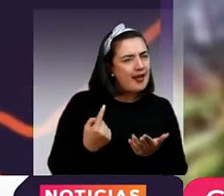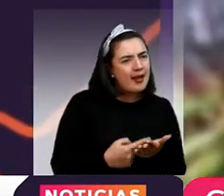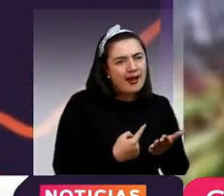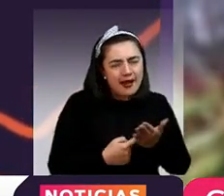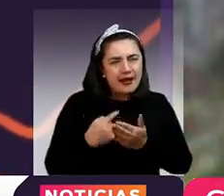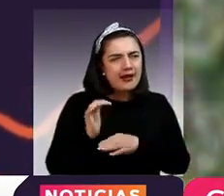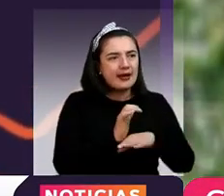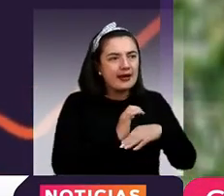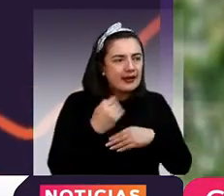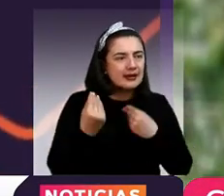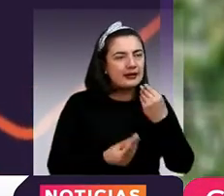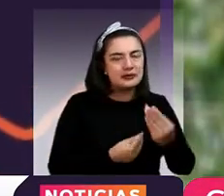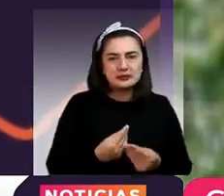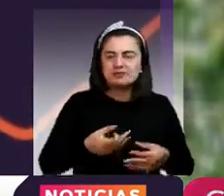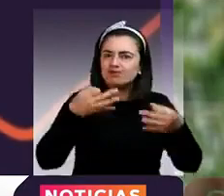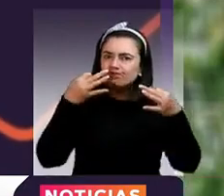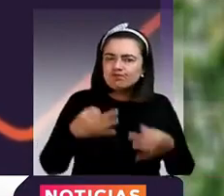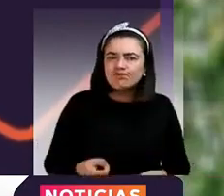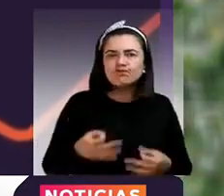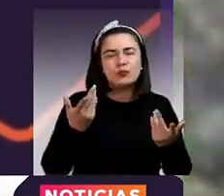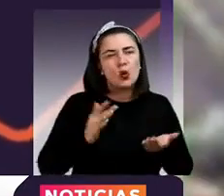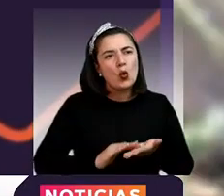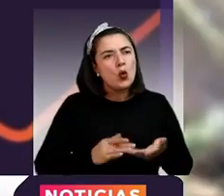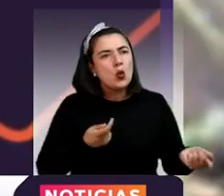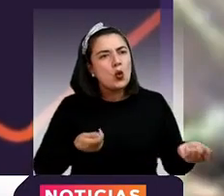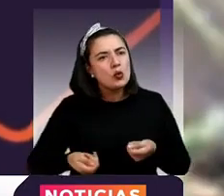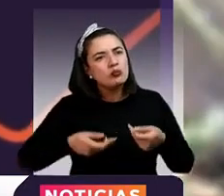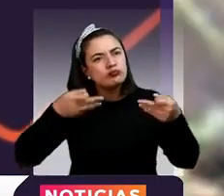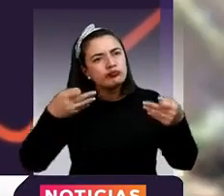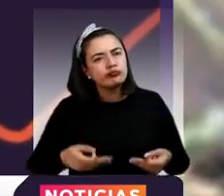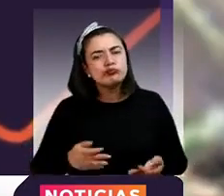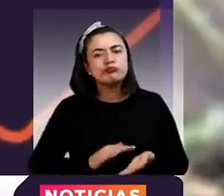aún no se concreta un manejo específico para esta especie invasora